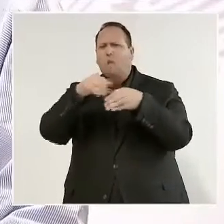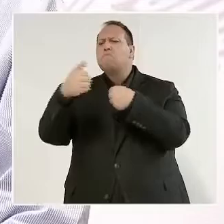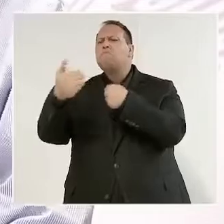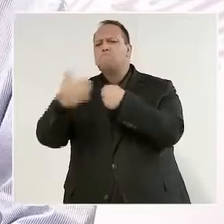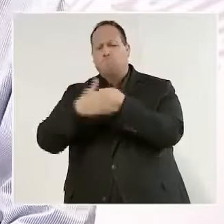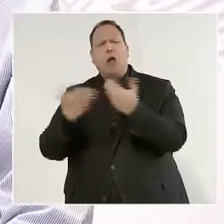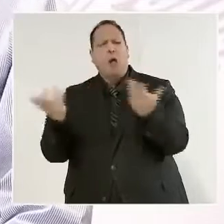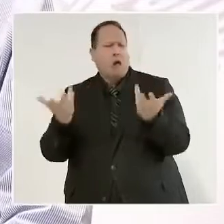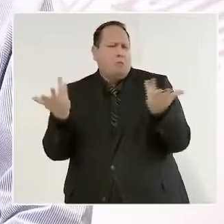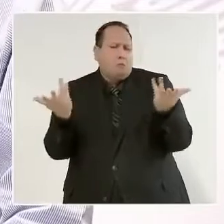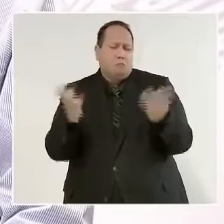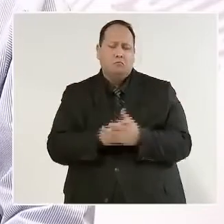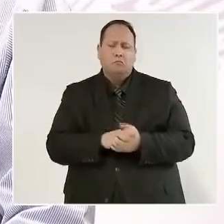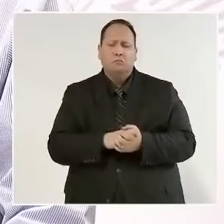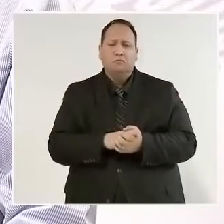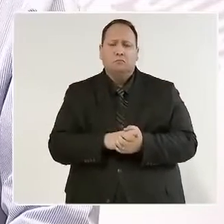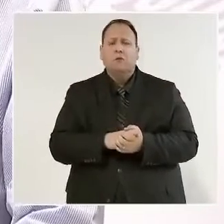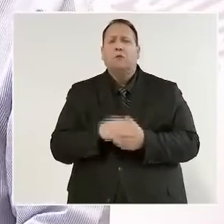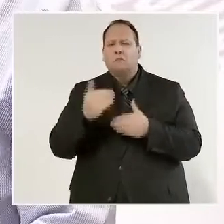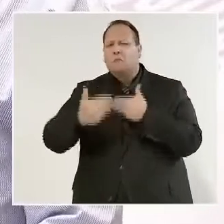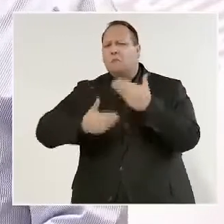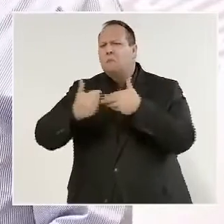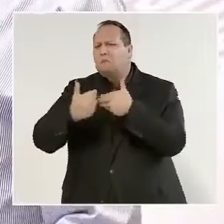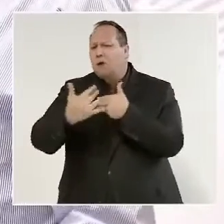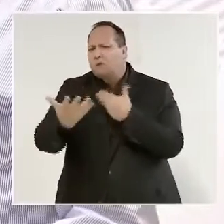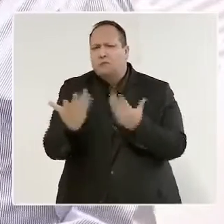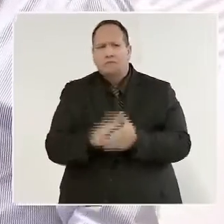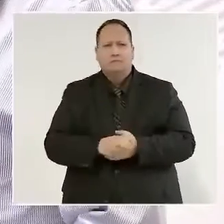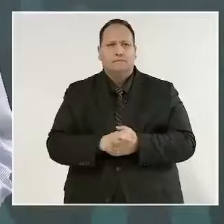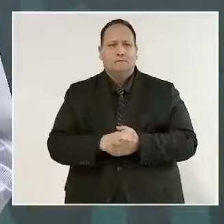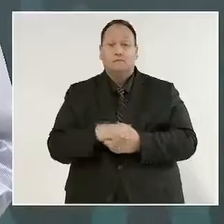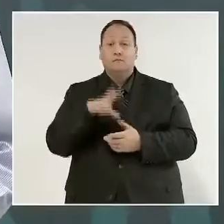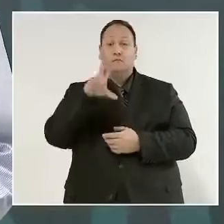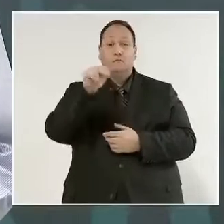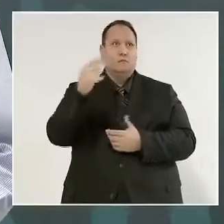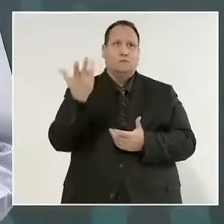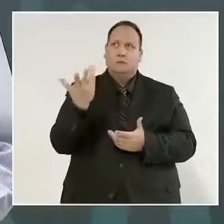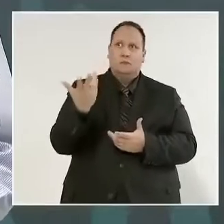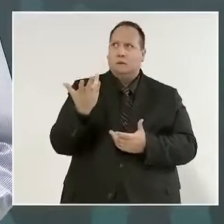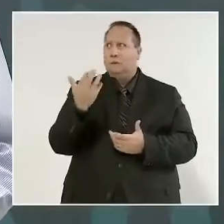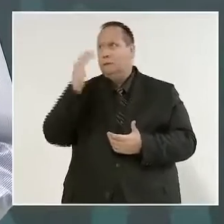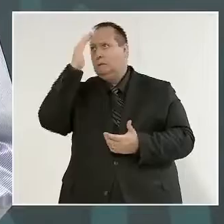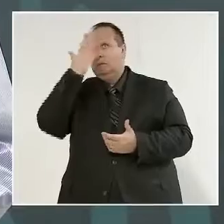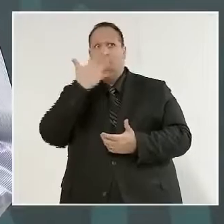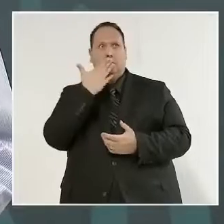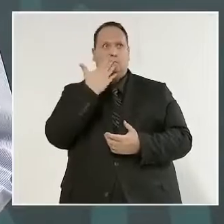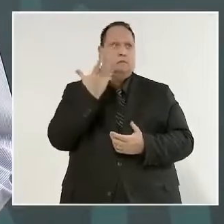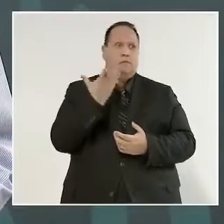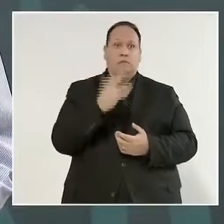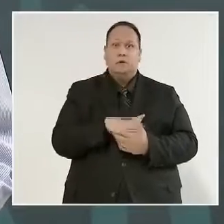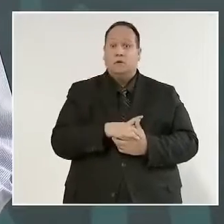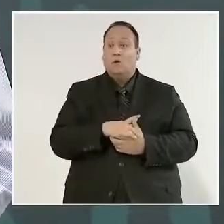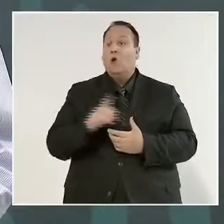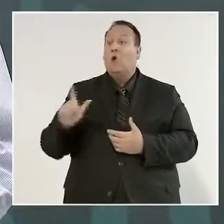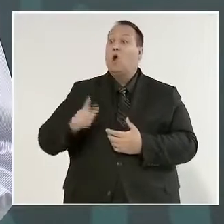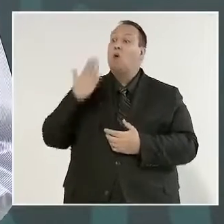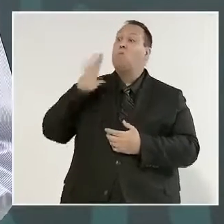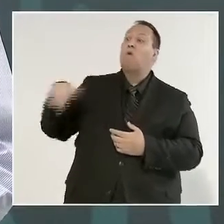y así ya no se va a padecer de que un mal